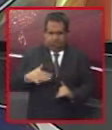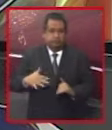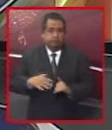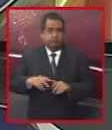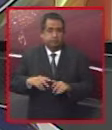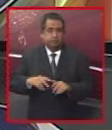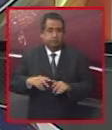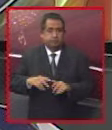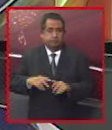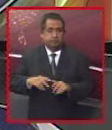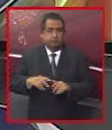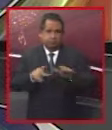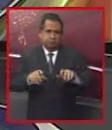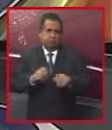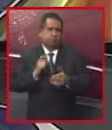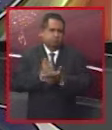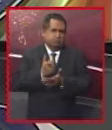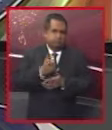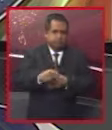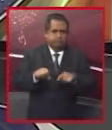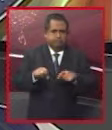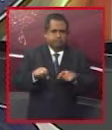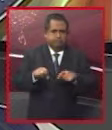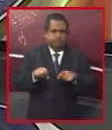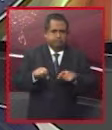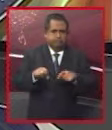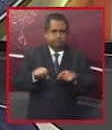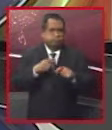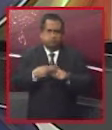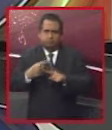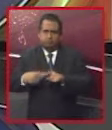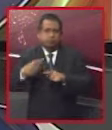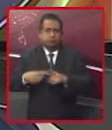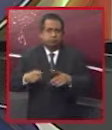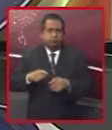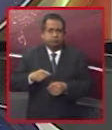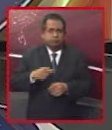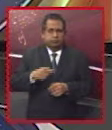la República Mexicana los sistemas de televisión por cable y en